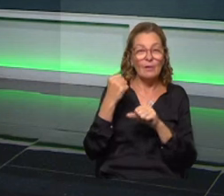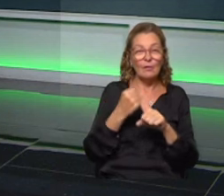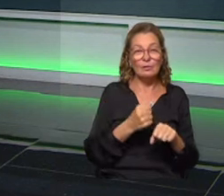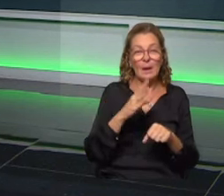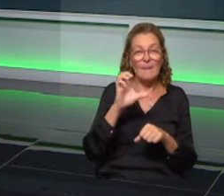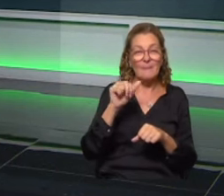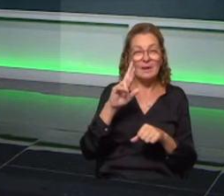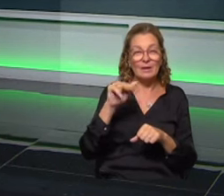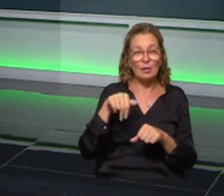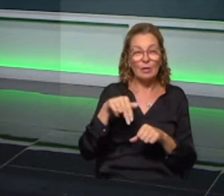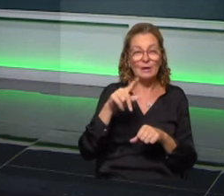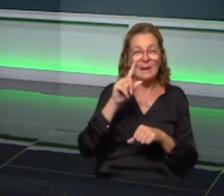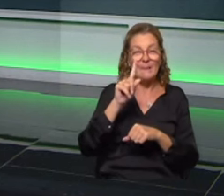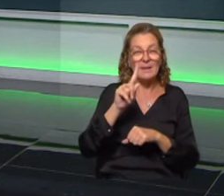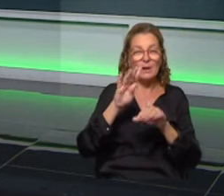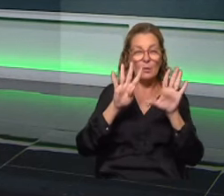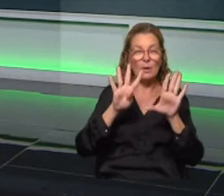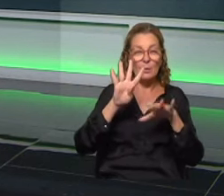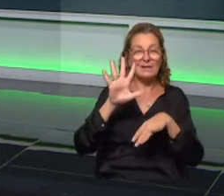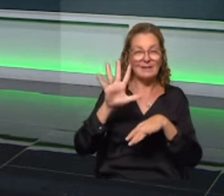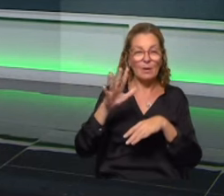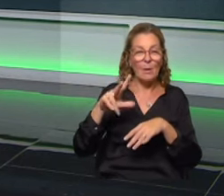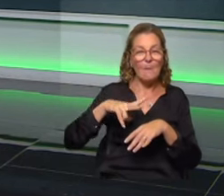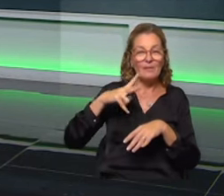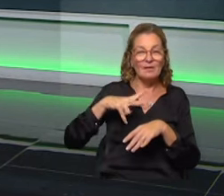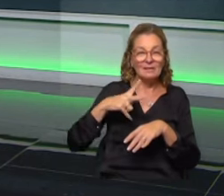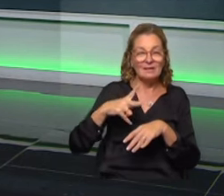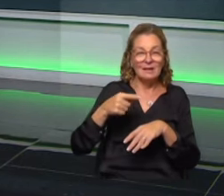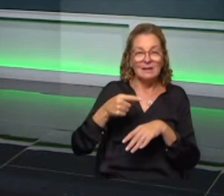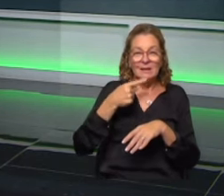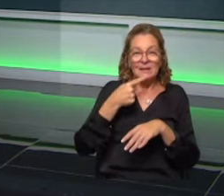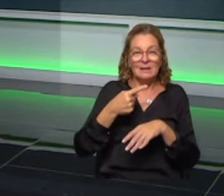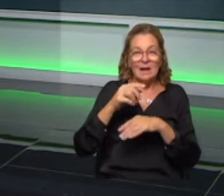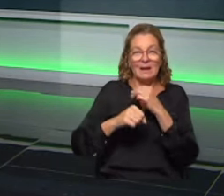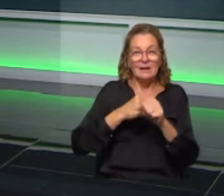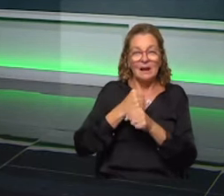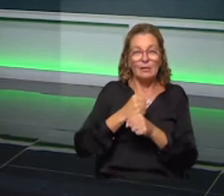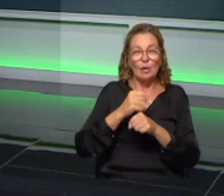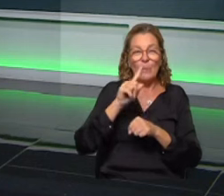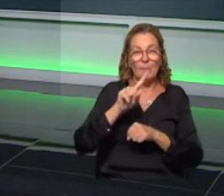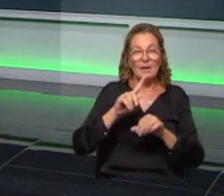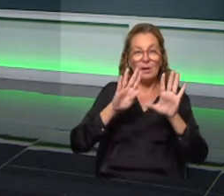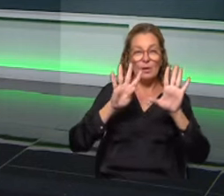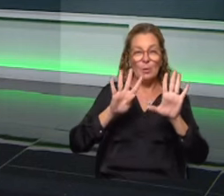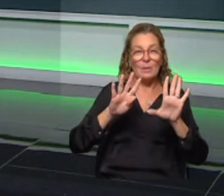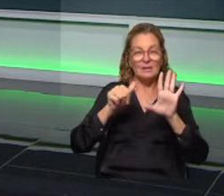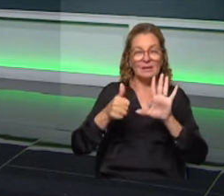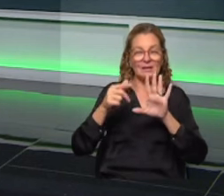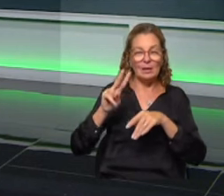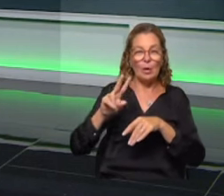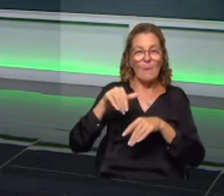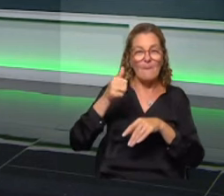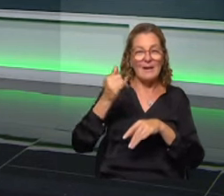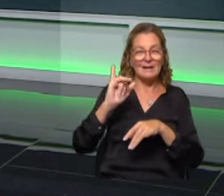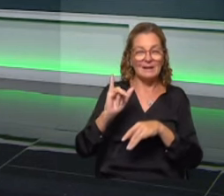Perón en 1945, privatizada en el gobierno desarrollista de Frondizi en el año 1962 y que tanto Macri como